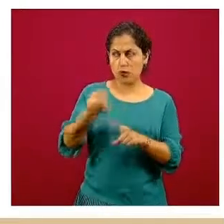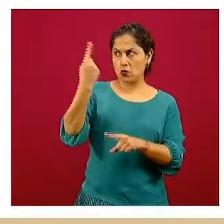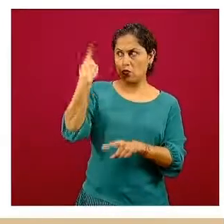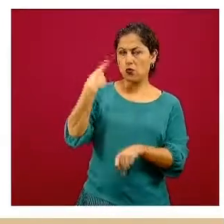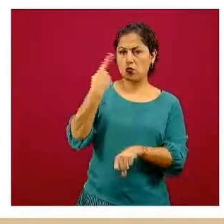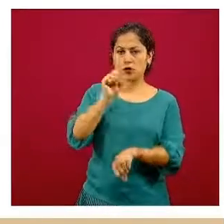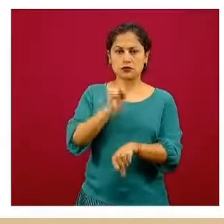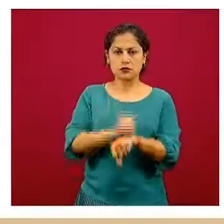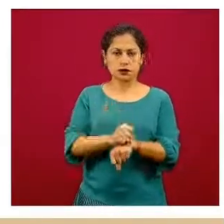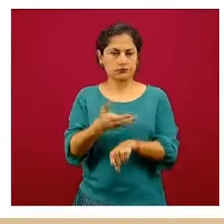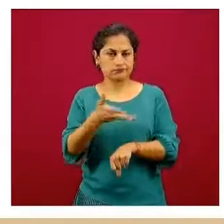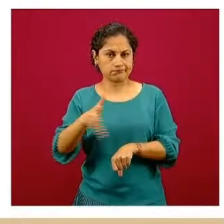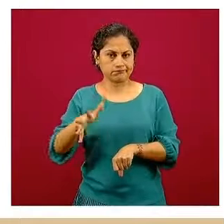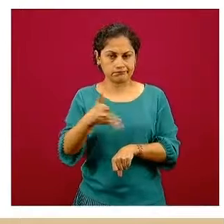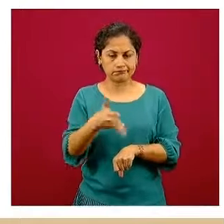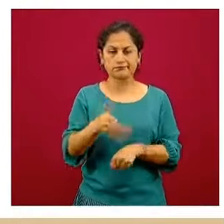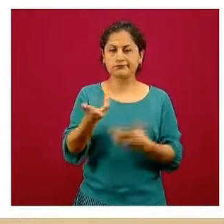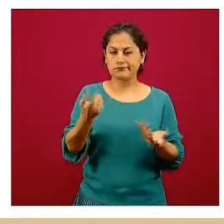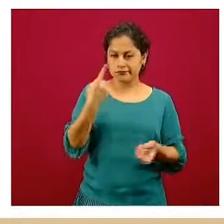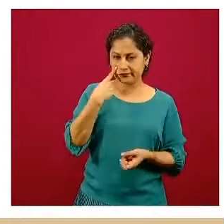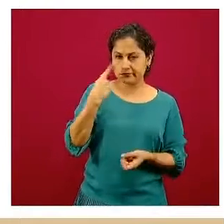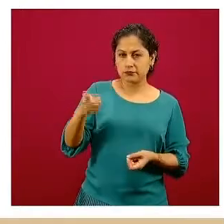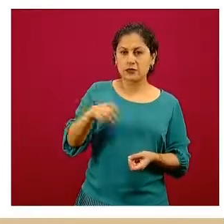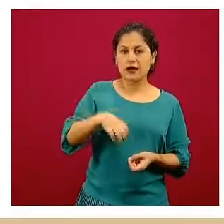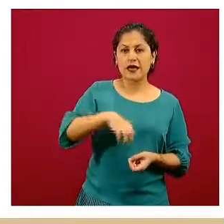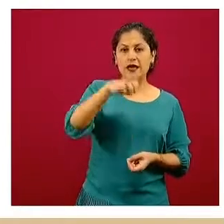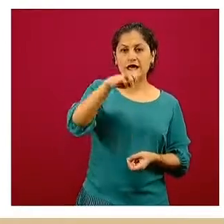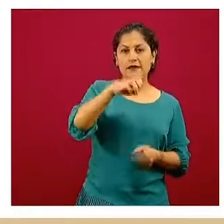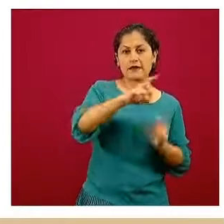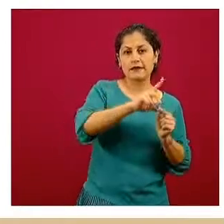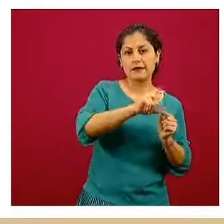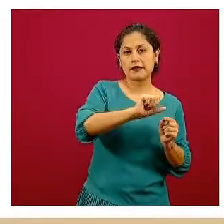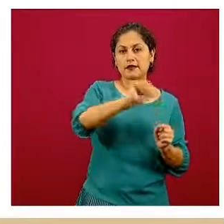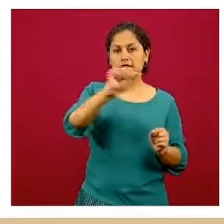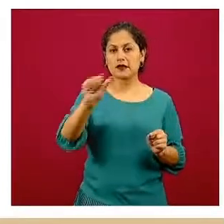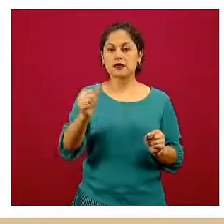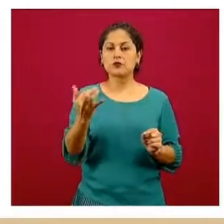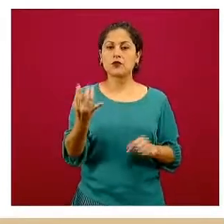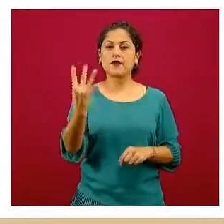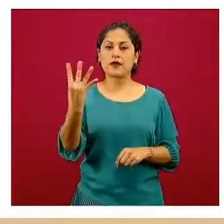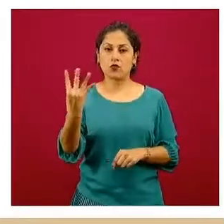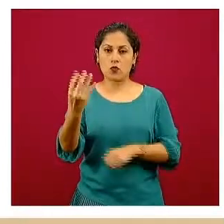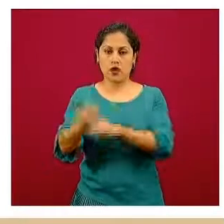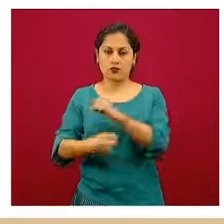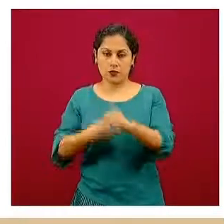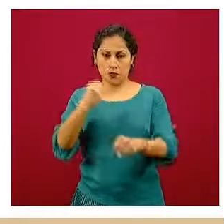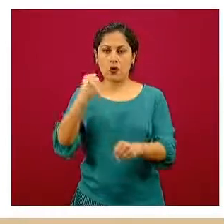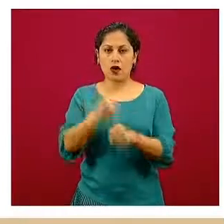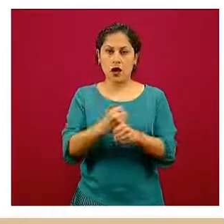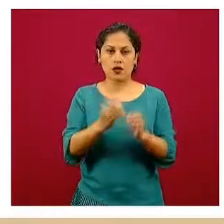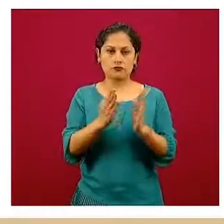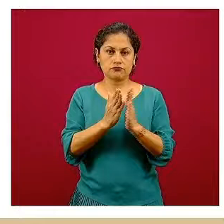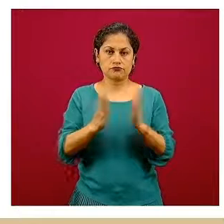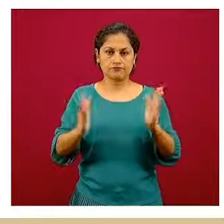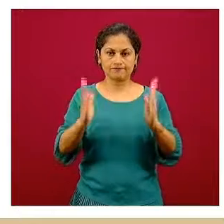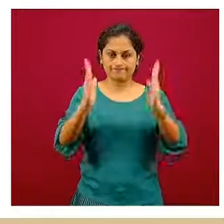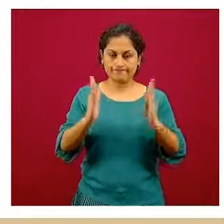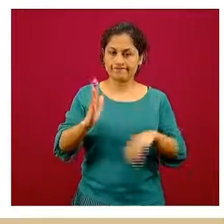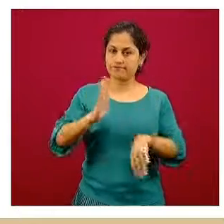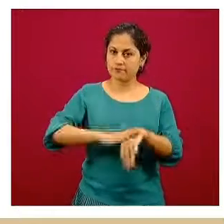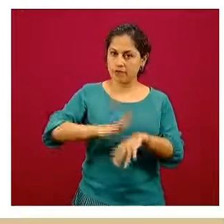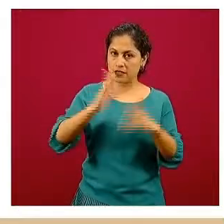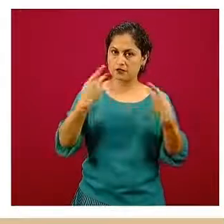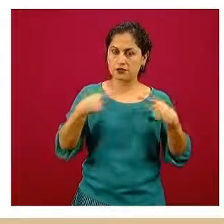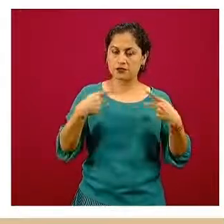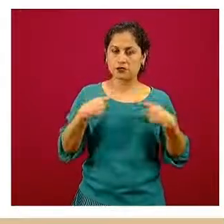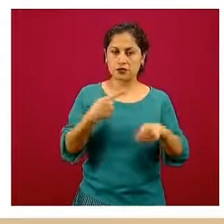que la mayoría de los casos se concentran entre los 30 y los 54 años, es donde está la mayor cantidad de ellos,